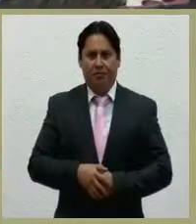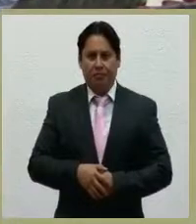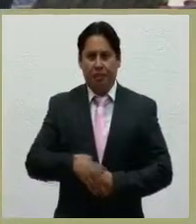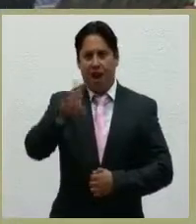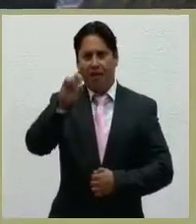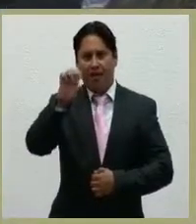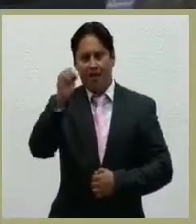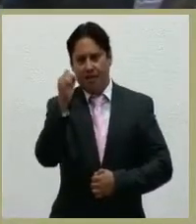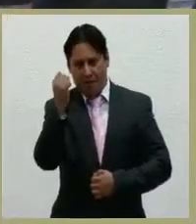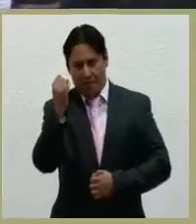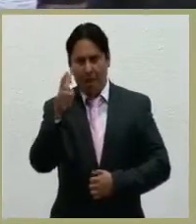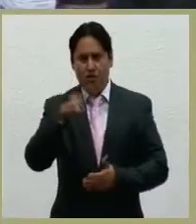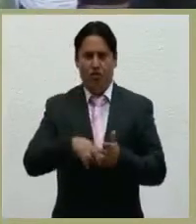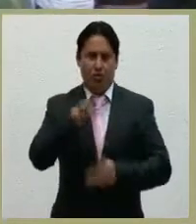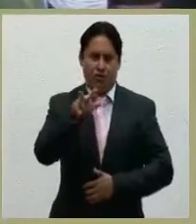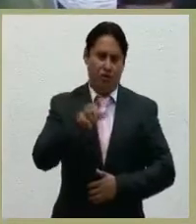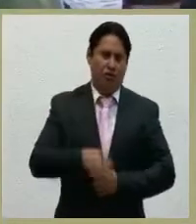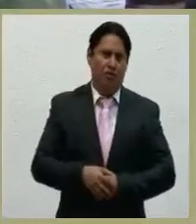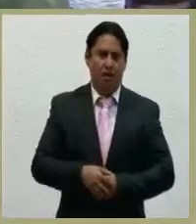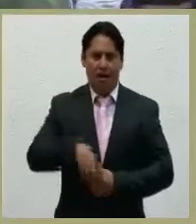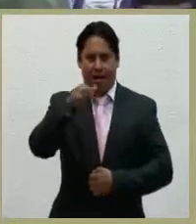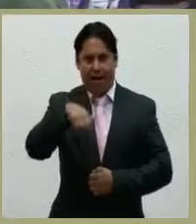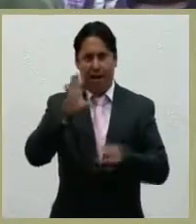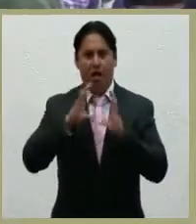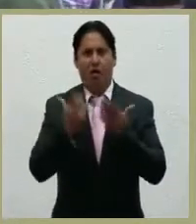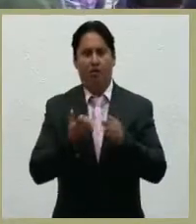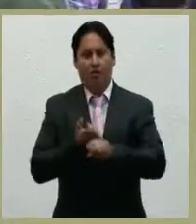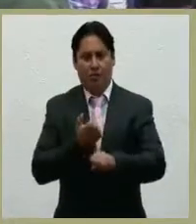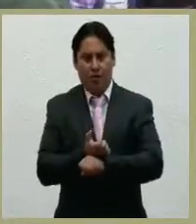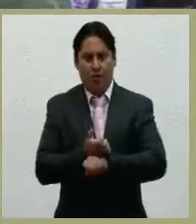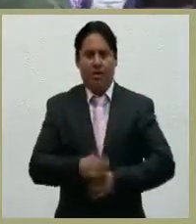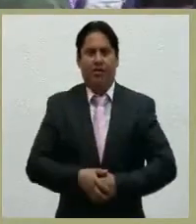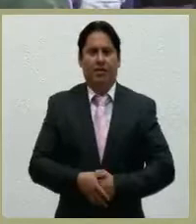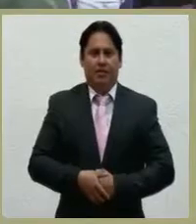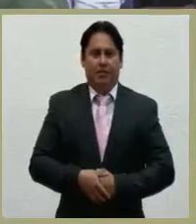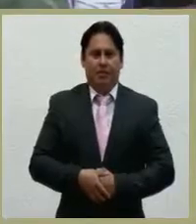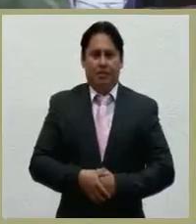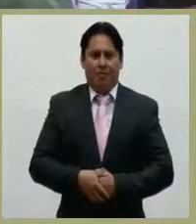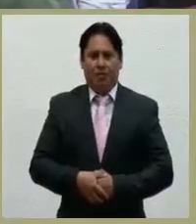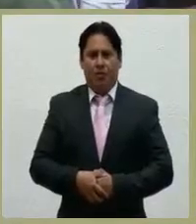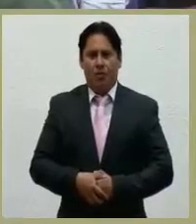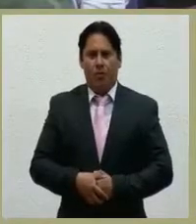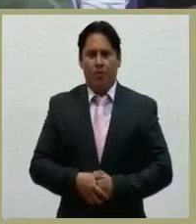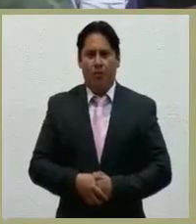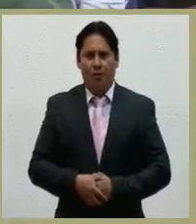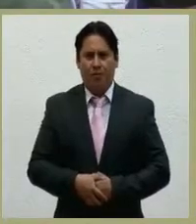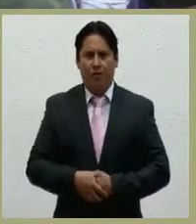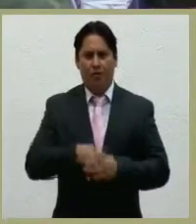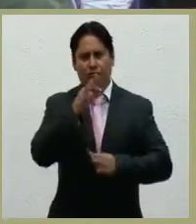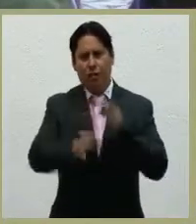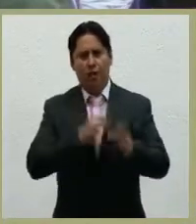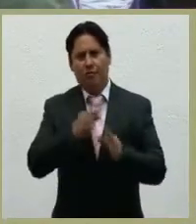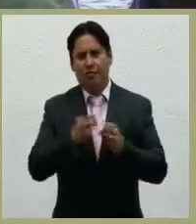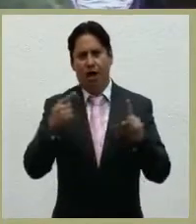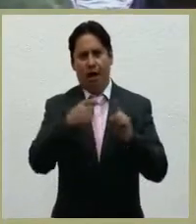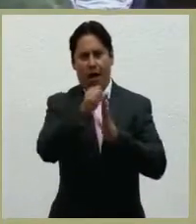septiembre del año 2018, la 66ª legislatura del Honorable Congreso del Estado de Chiapas, de conformidad con lo dispuesto por